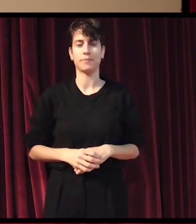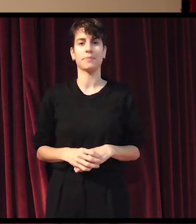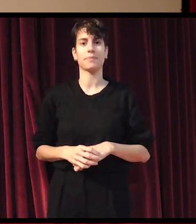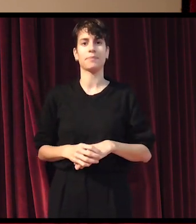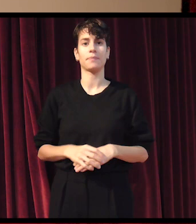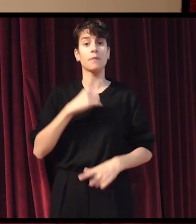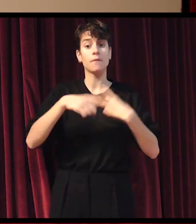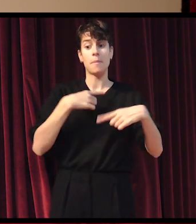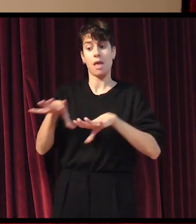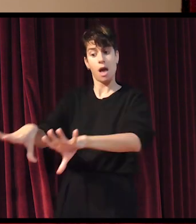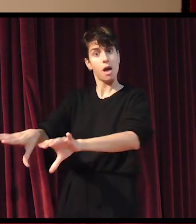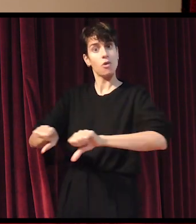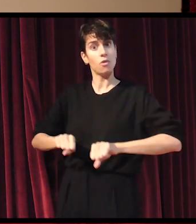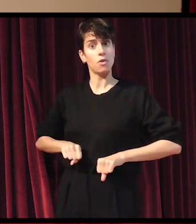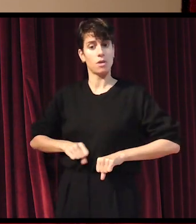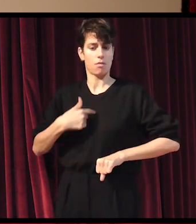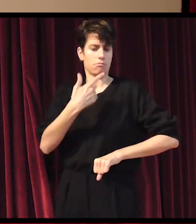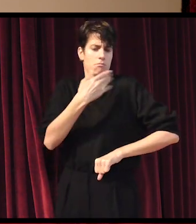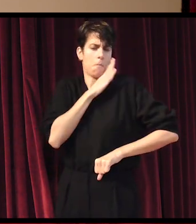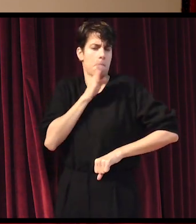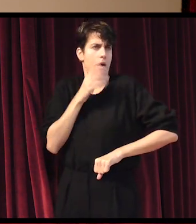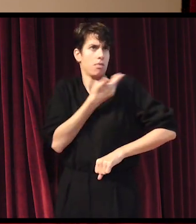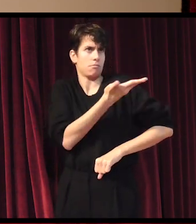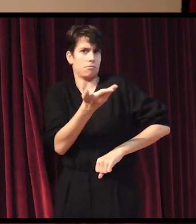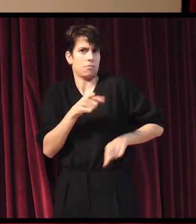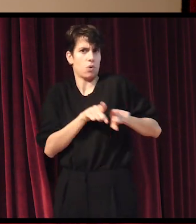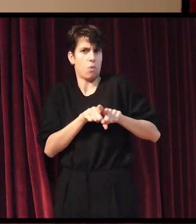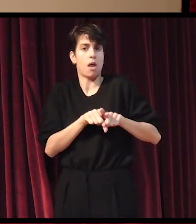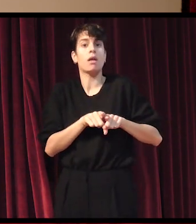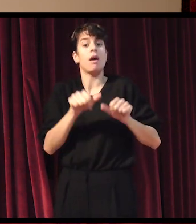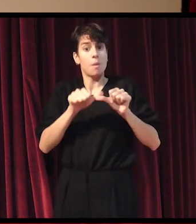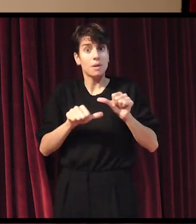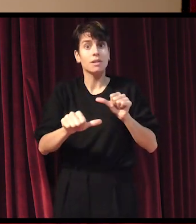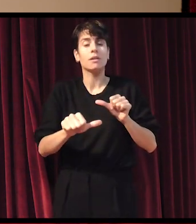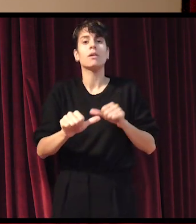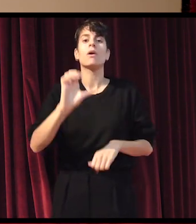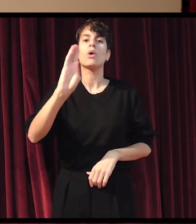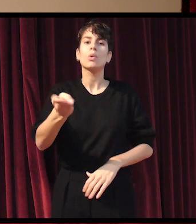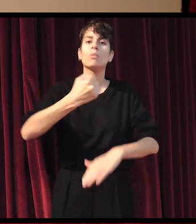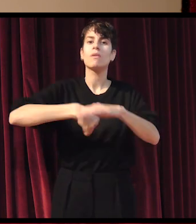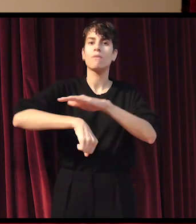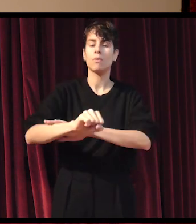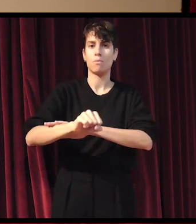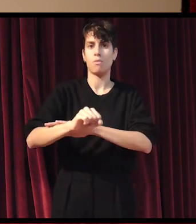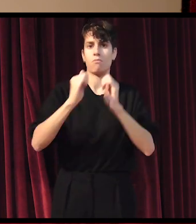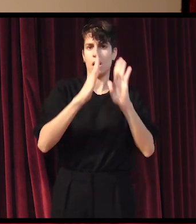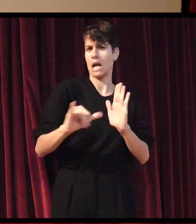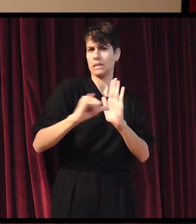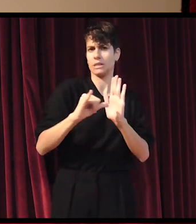familiar, como cualquier otra madre o padre, acudimos a un club de fútbol más cercano a nuestra